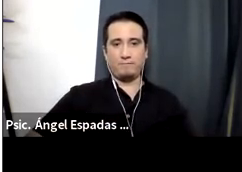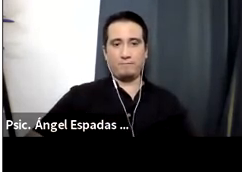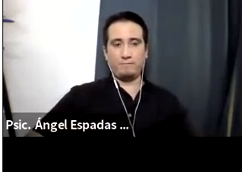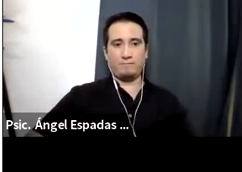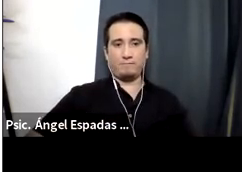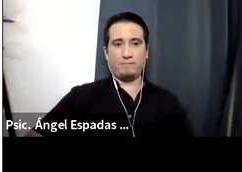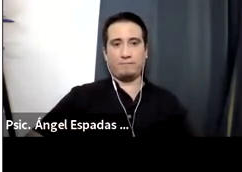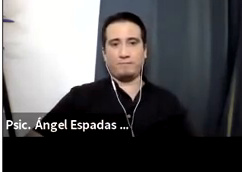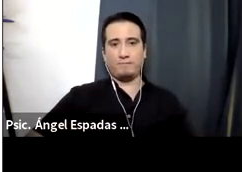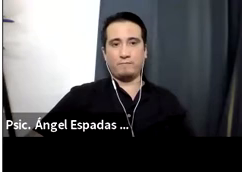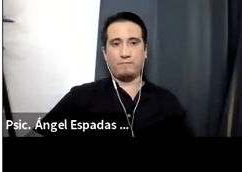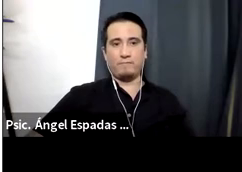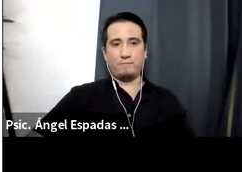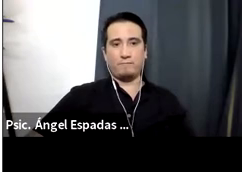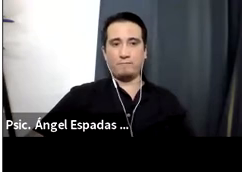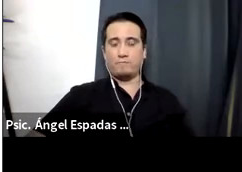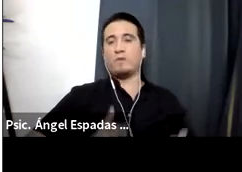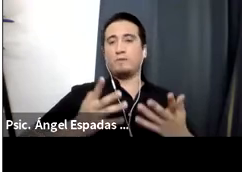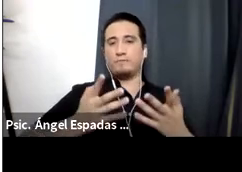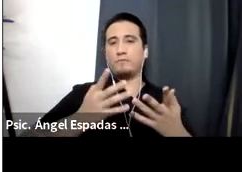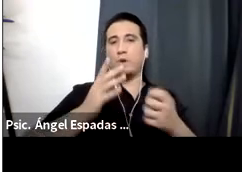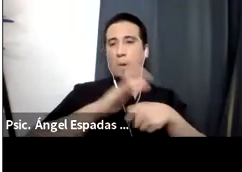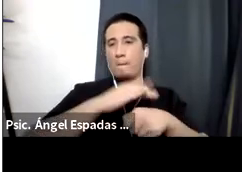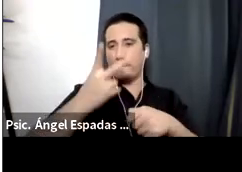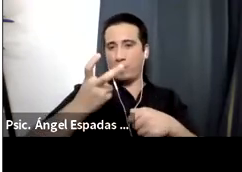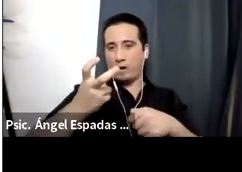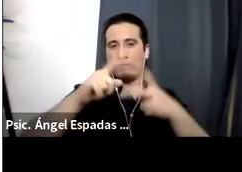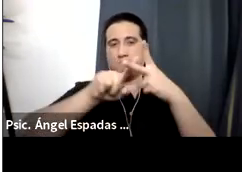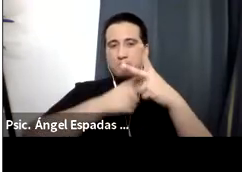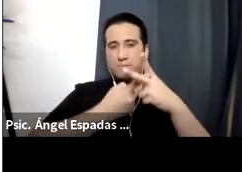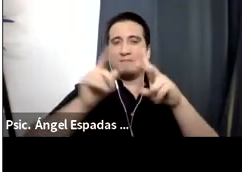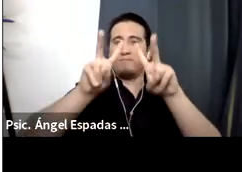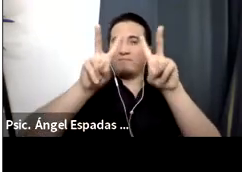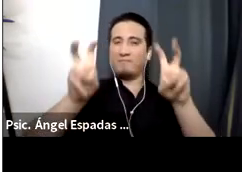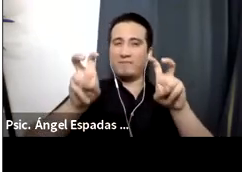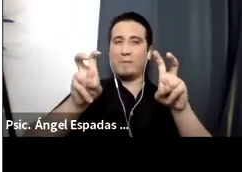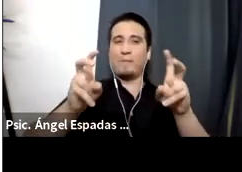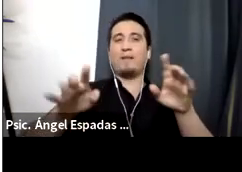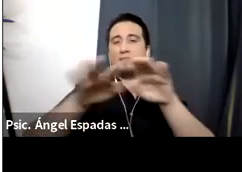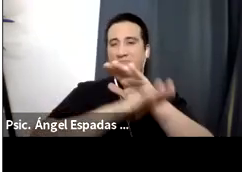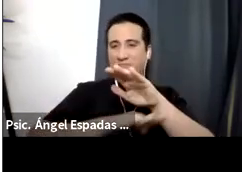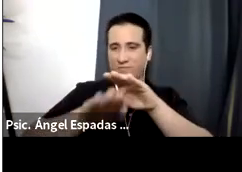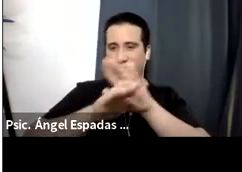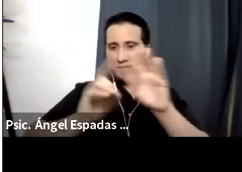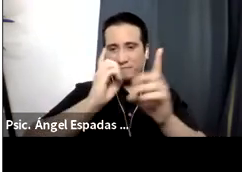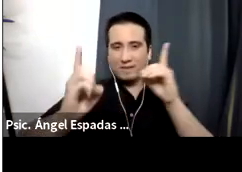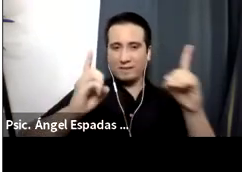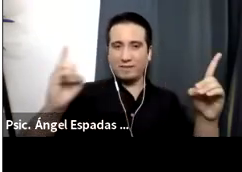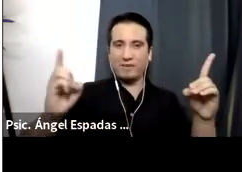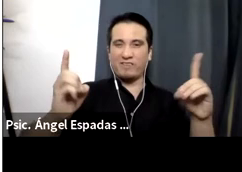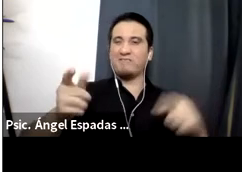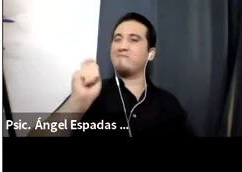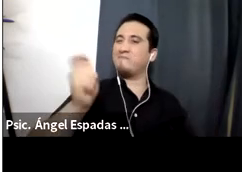Y de ahí es donde viene el tema de la sustentabilidad, el desarrollo sostenible. ¿Y qué